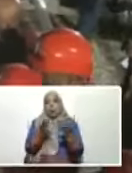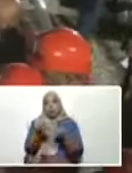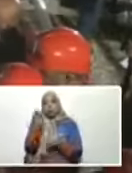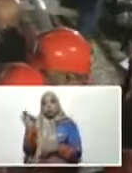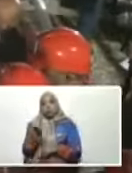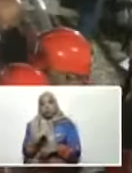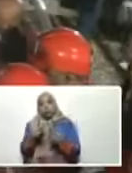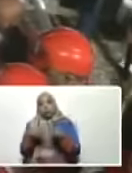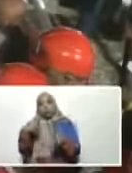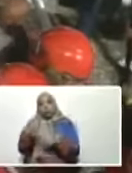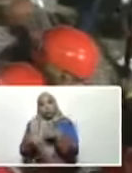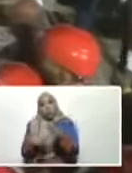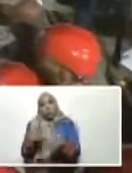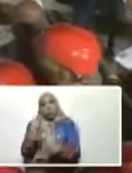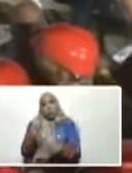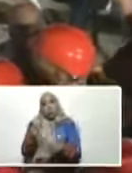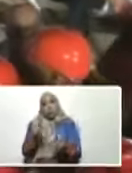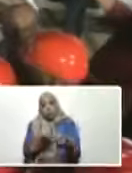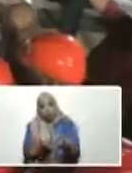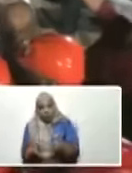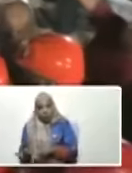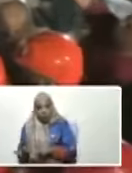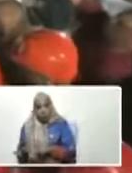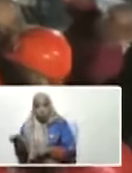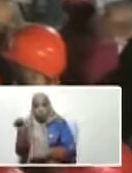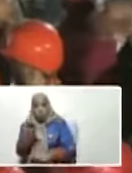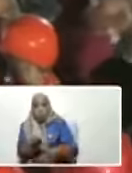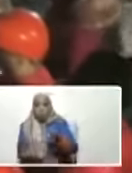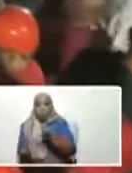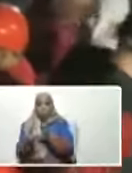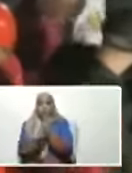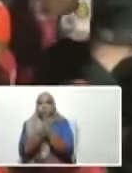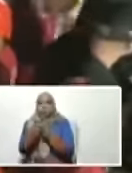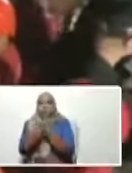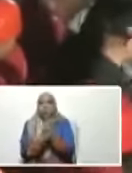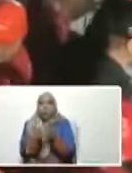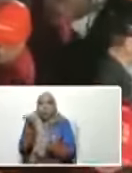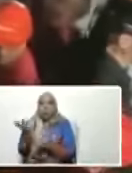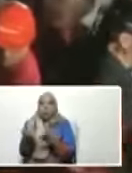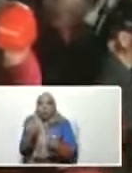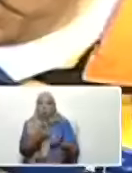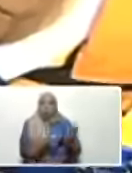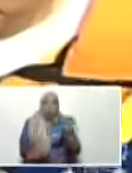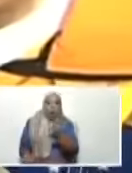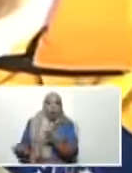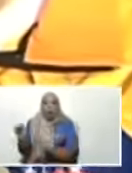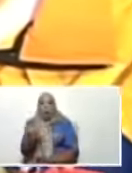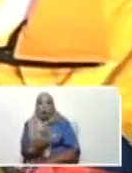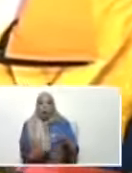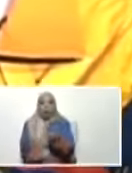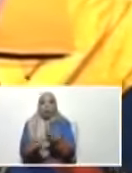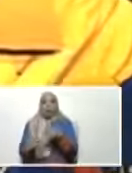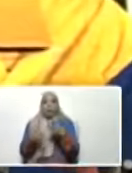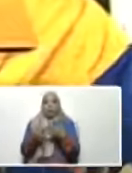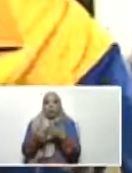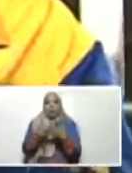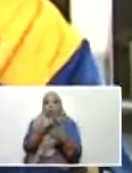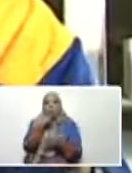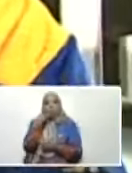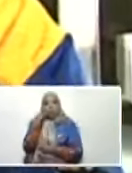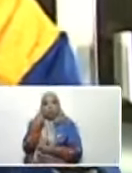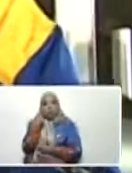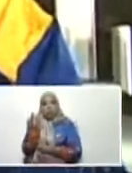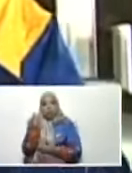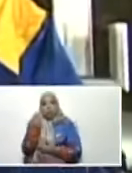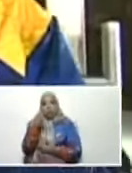Y en todo el proceso se le va aplicando temperatura, tratamiento químico, hasta la salida que sale en esas condiciones,